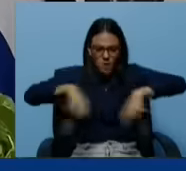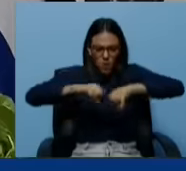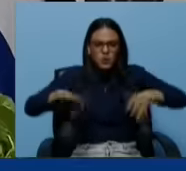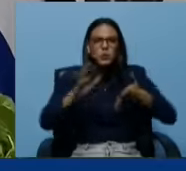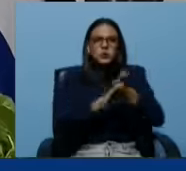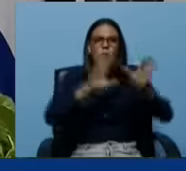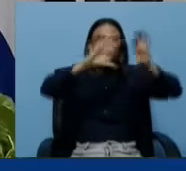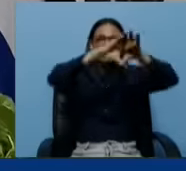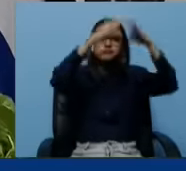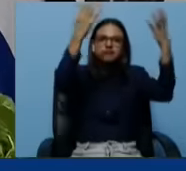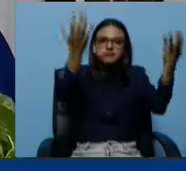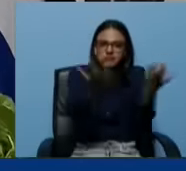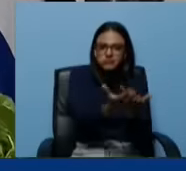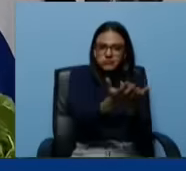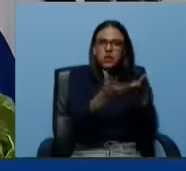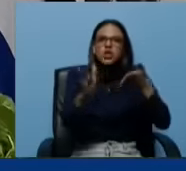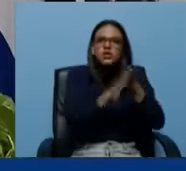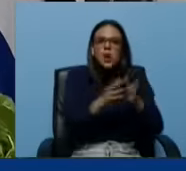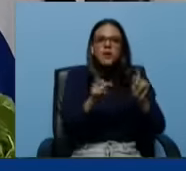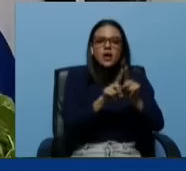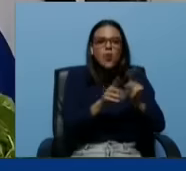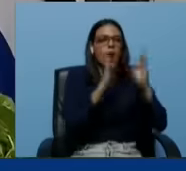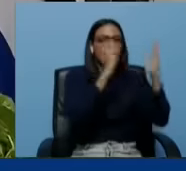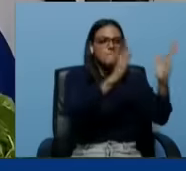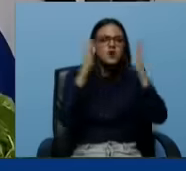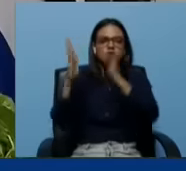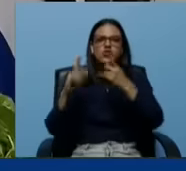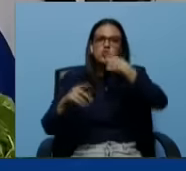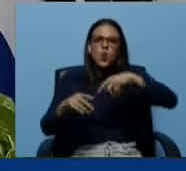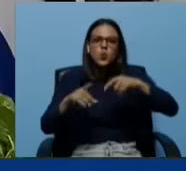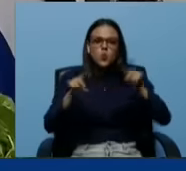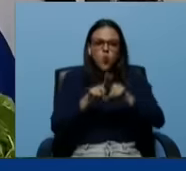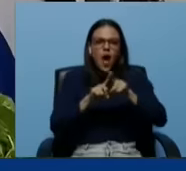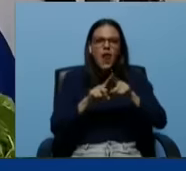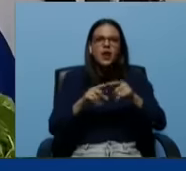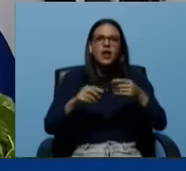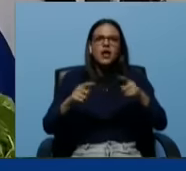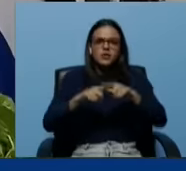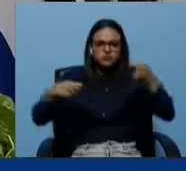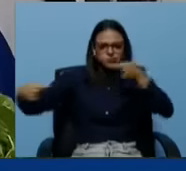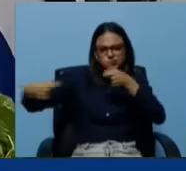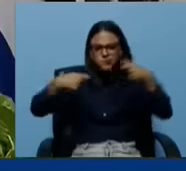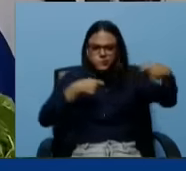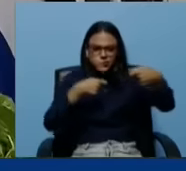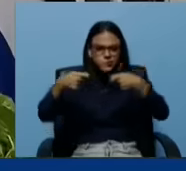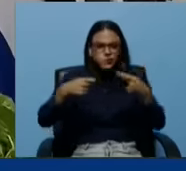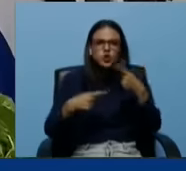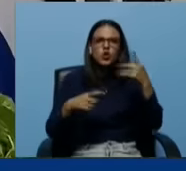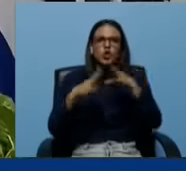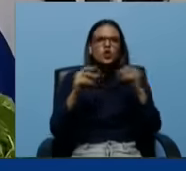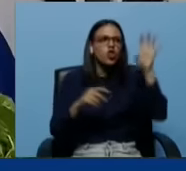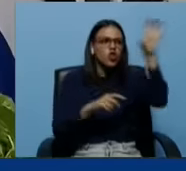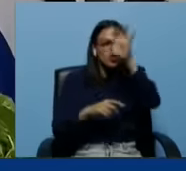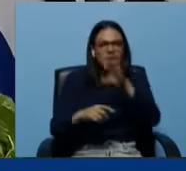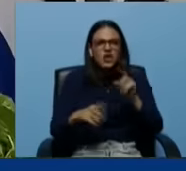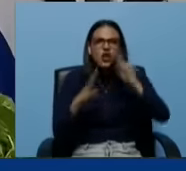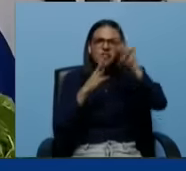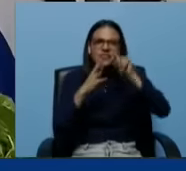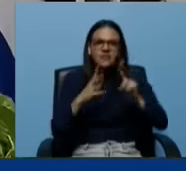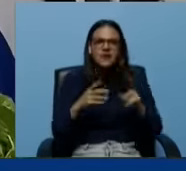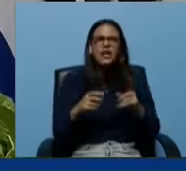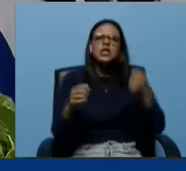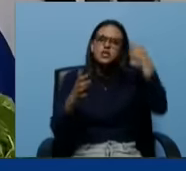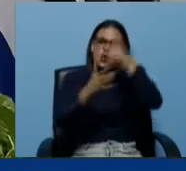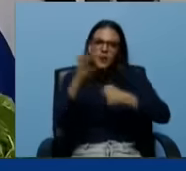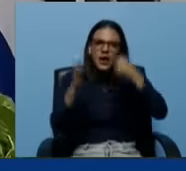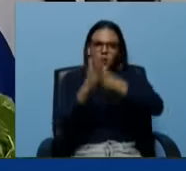y en los procesos de negociación de todo tipo con países y bloques de otras regiones, incluida la lucha